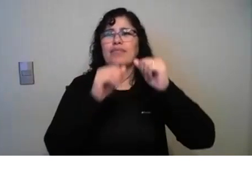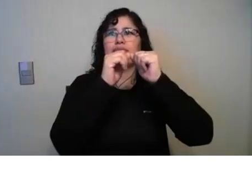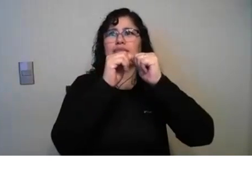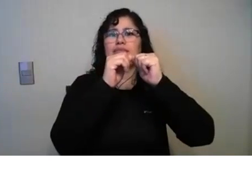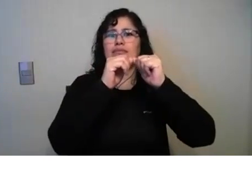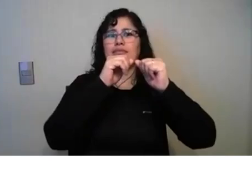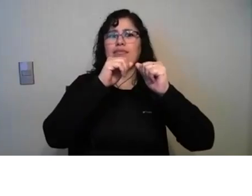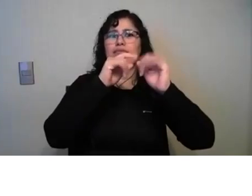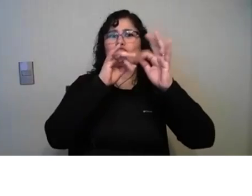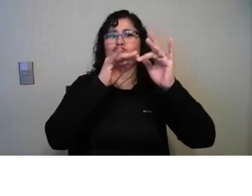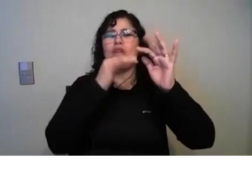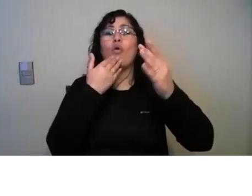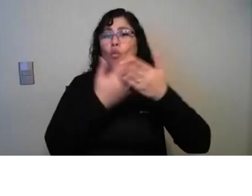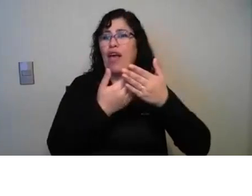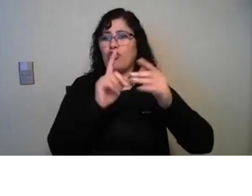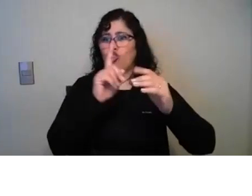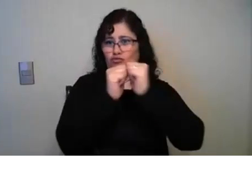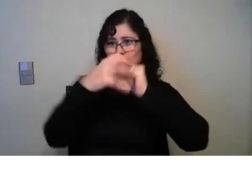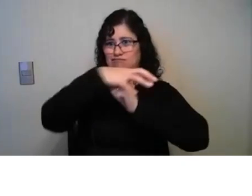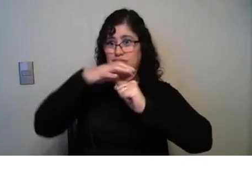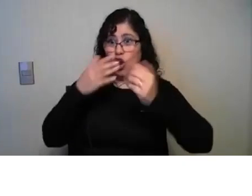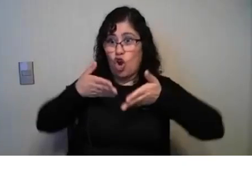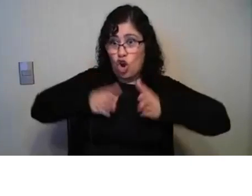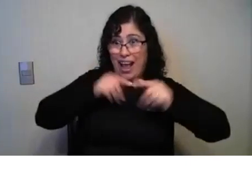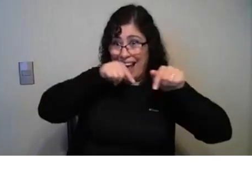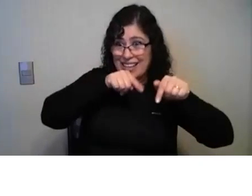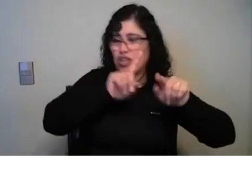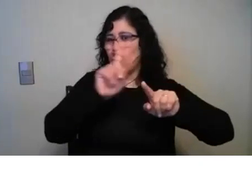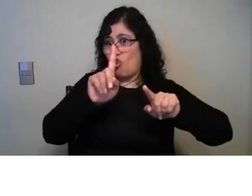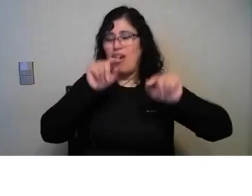subconsciente. ¿Ya? Ambos sistemas motores